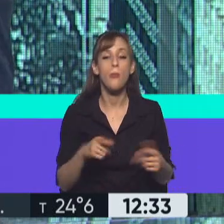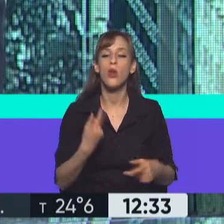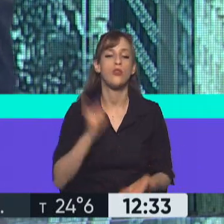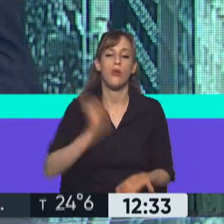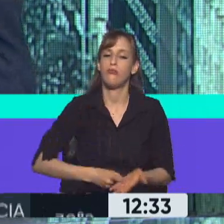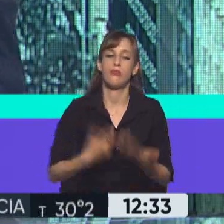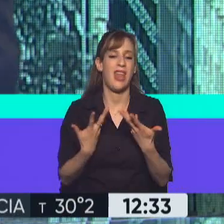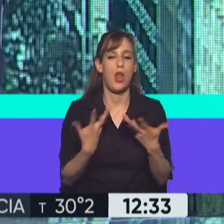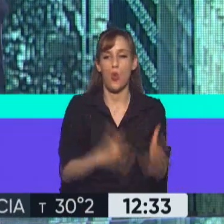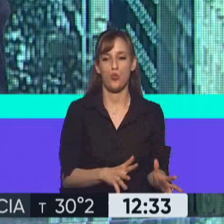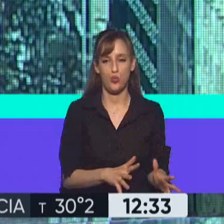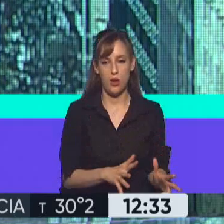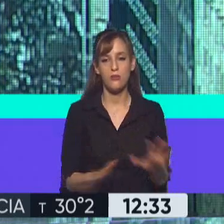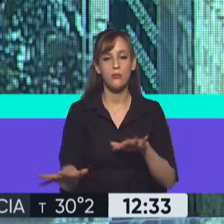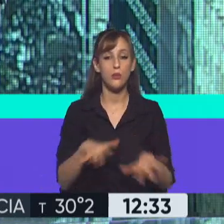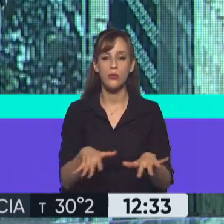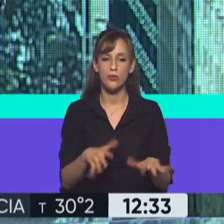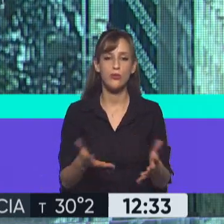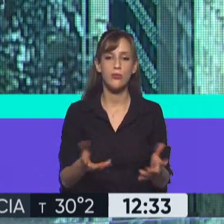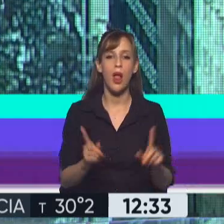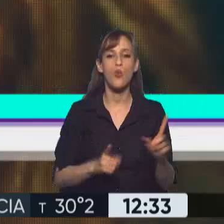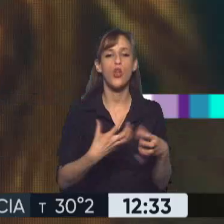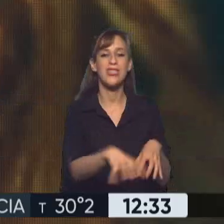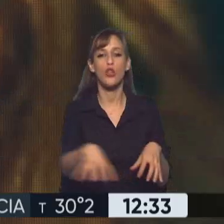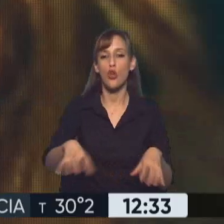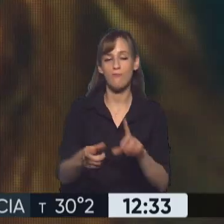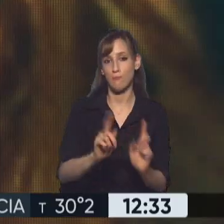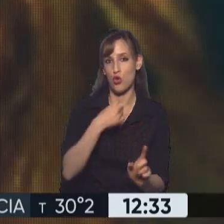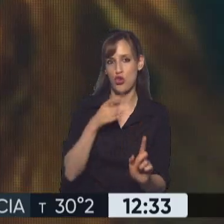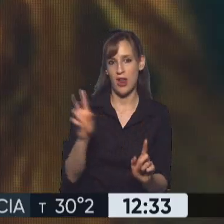cual evidentemente era resistida por algunos sectores. Raúl, seguimos en un ratito. ¿Cómo no? Ahora